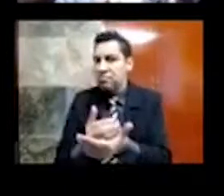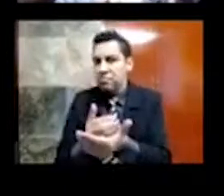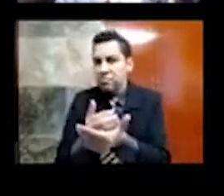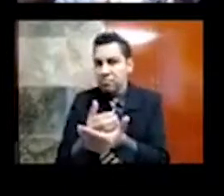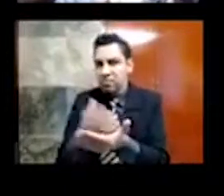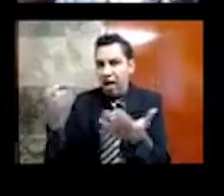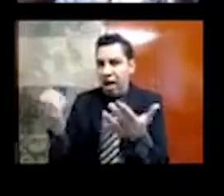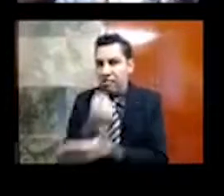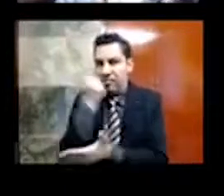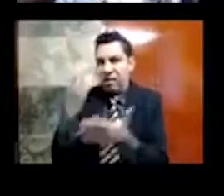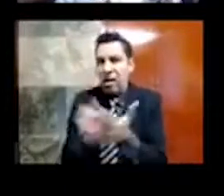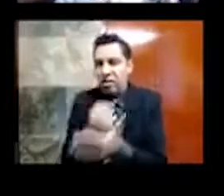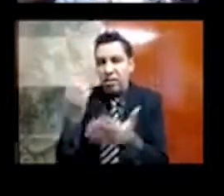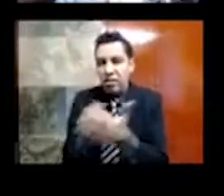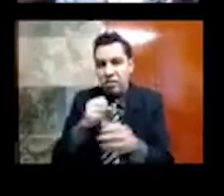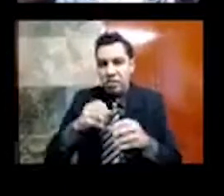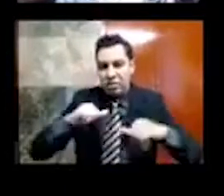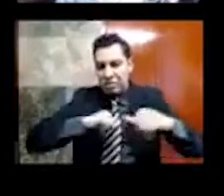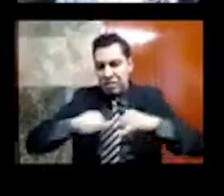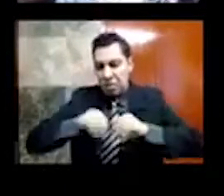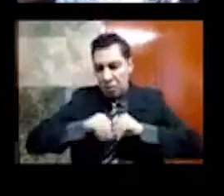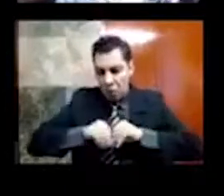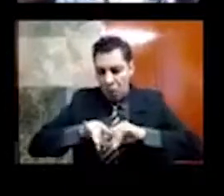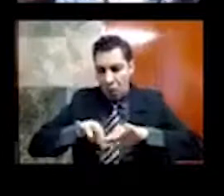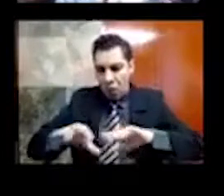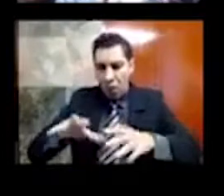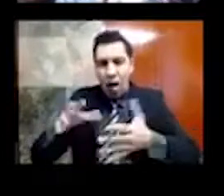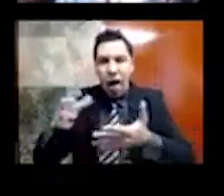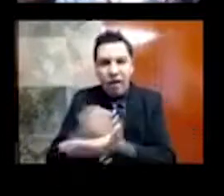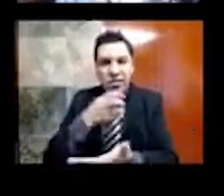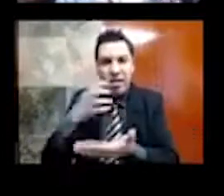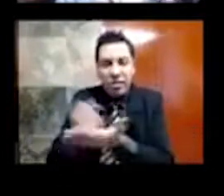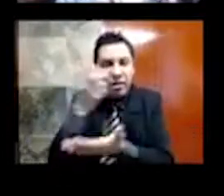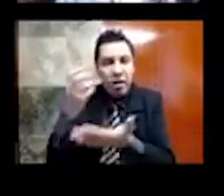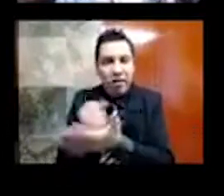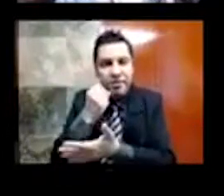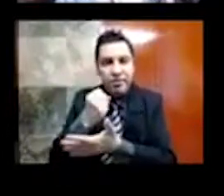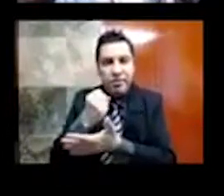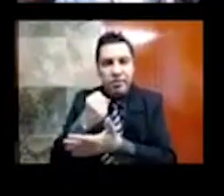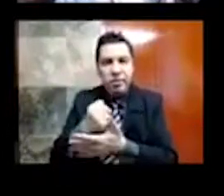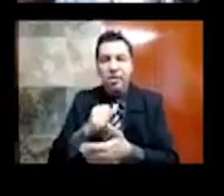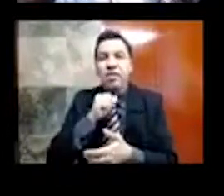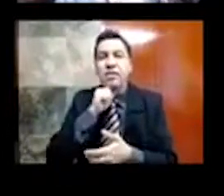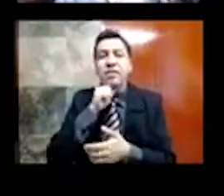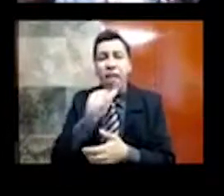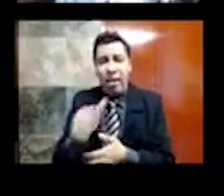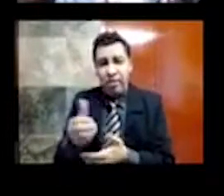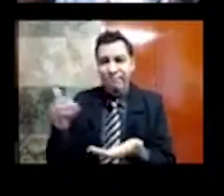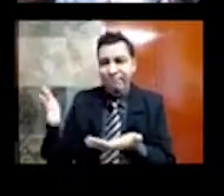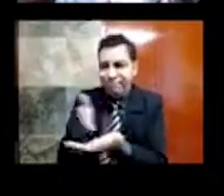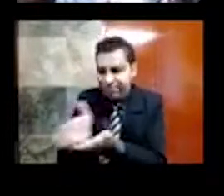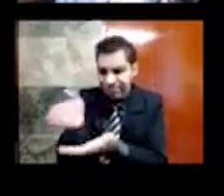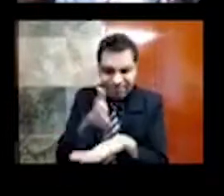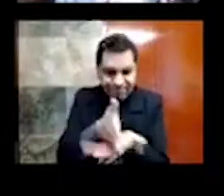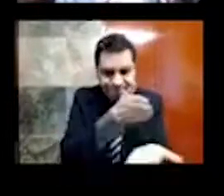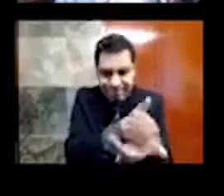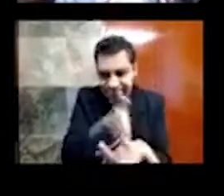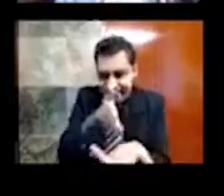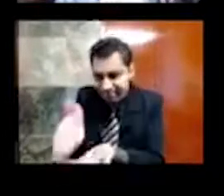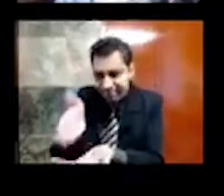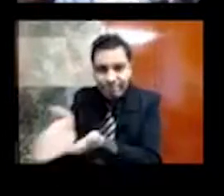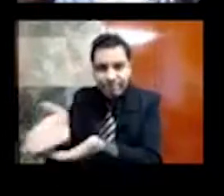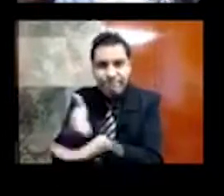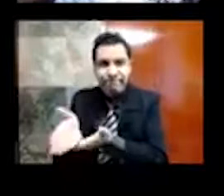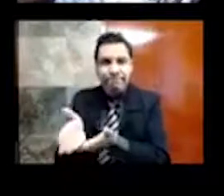aliados, no van como Tlaxcala, no van como Zempoala, sino que van prisioneros, porque ha caído su ciudad en manos